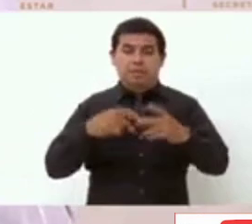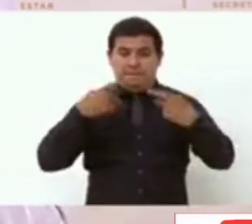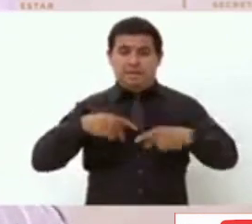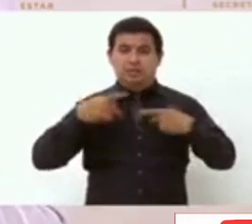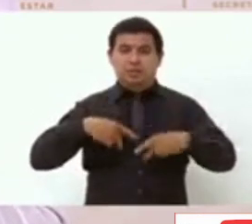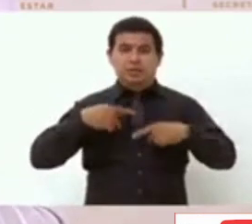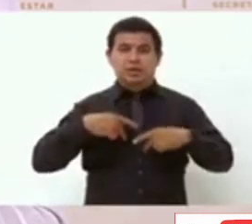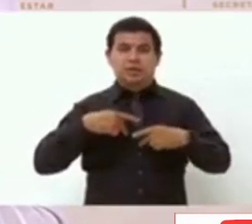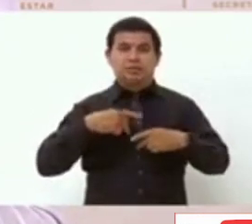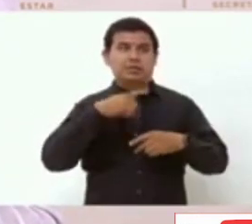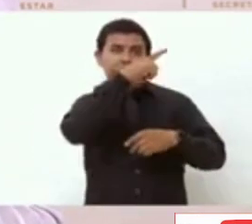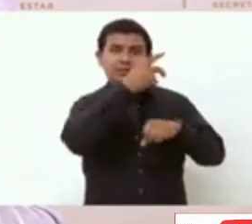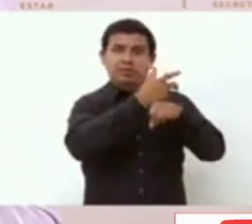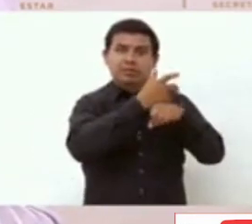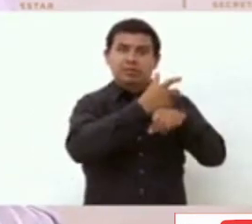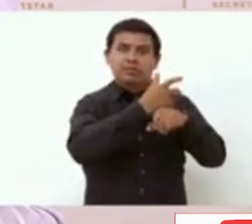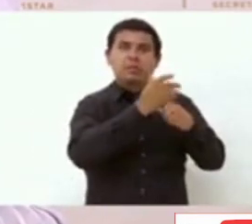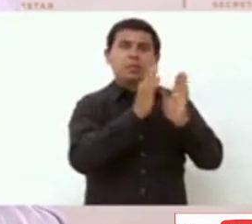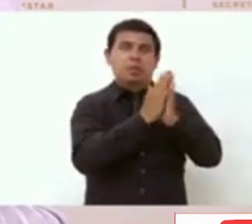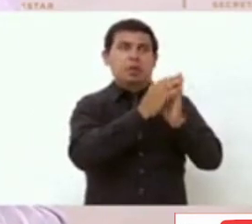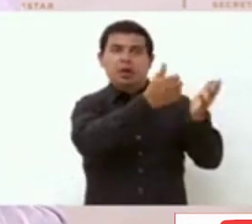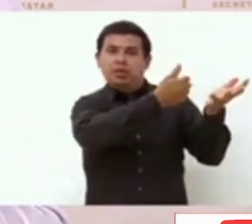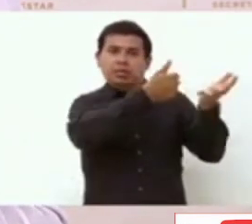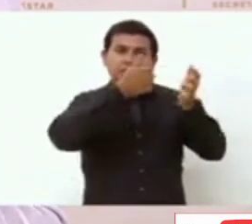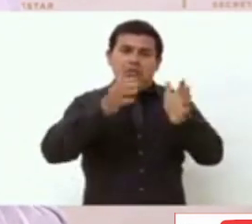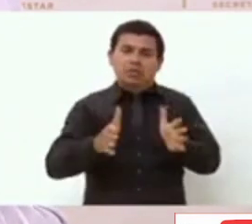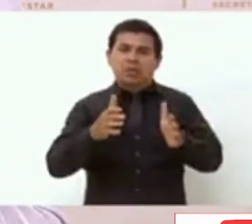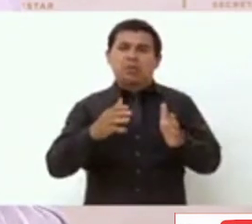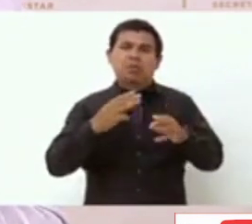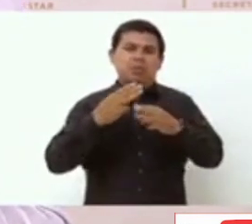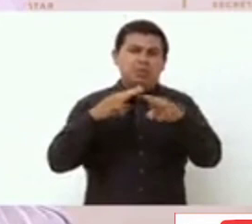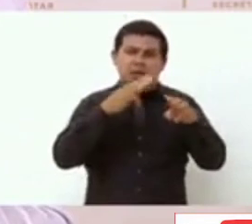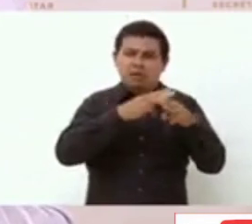nuestros paisanos nos ayudaron enviando a sus familiares